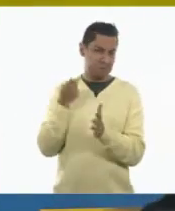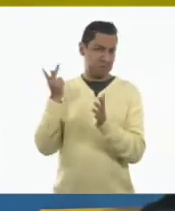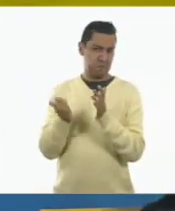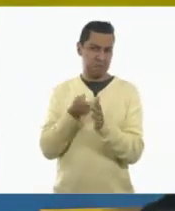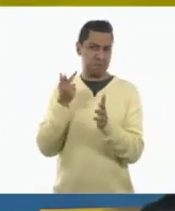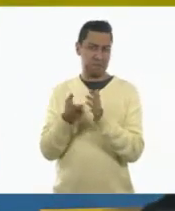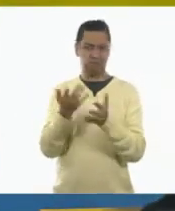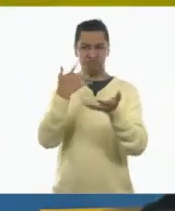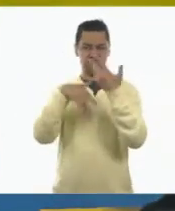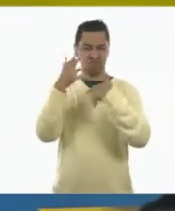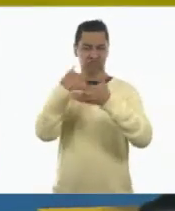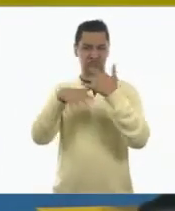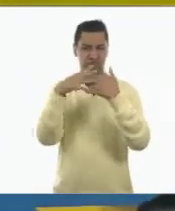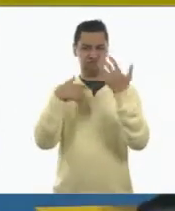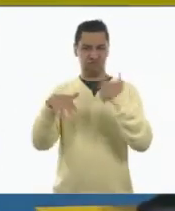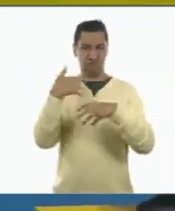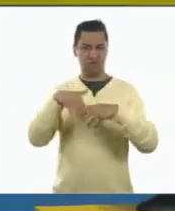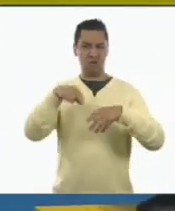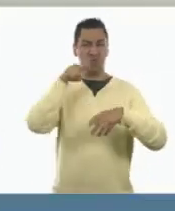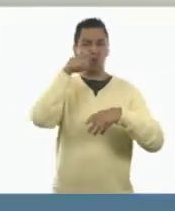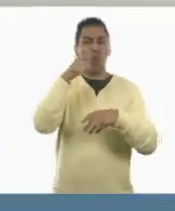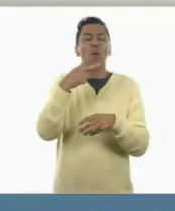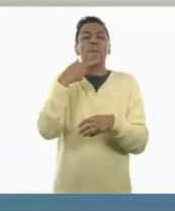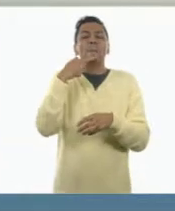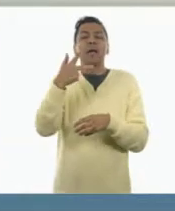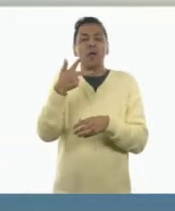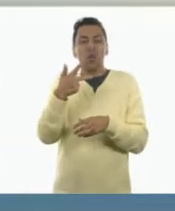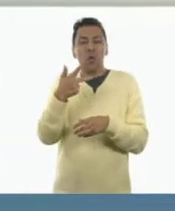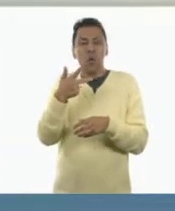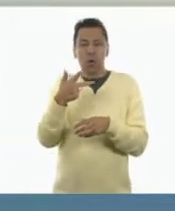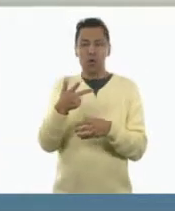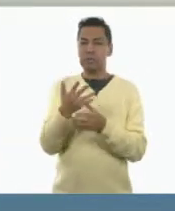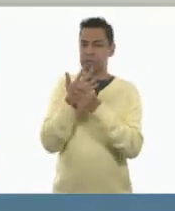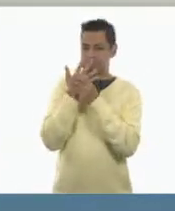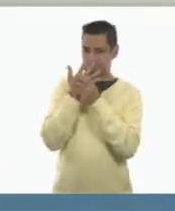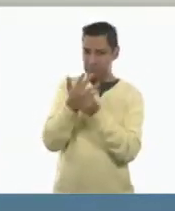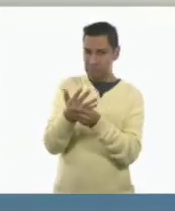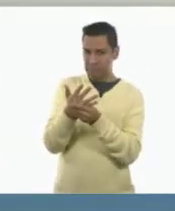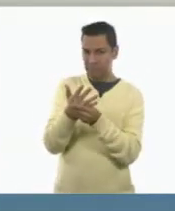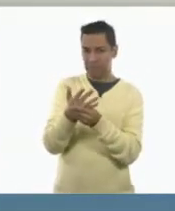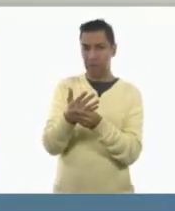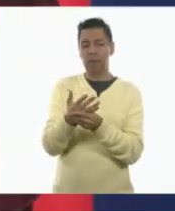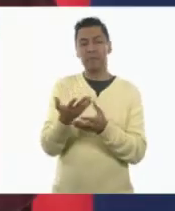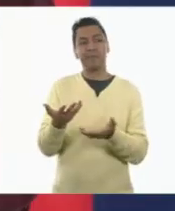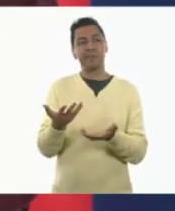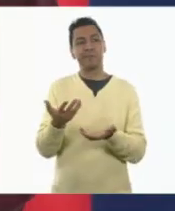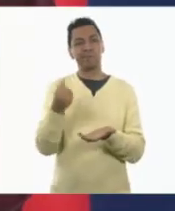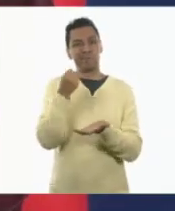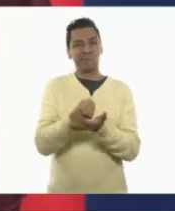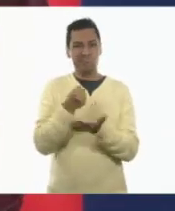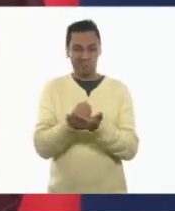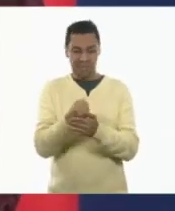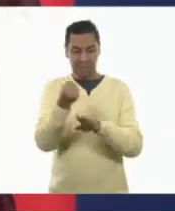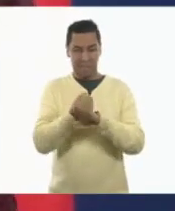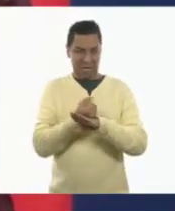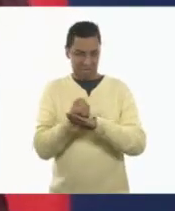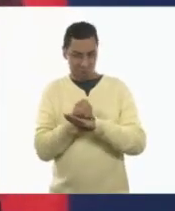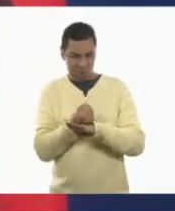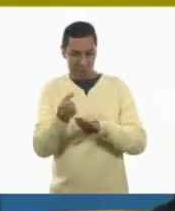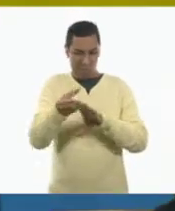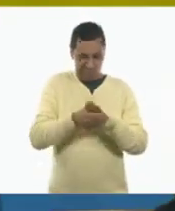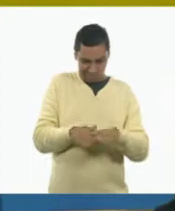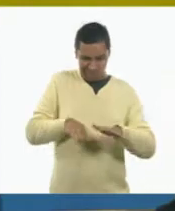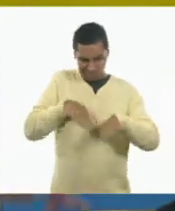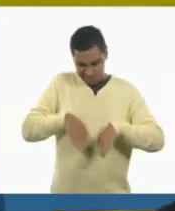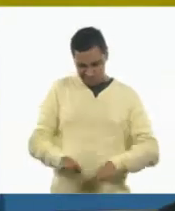refrán. Propongan ese refrán a la persona que esté con ustedes. Por ejemplo... Sí. A fuerza ni los zapatos entran. A fuerza ni los